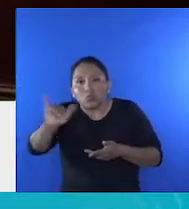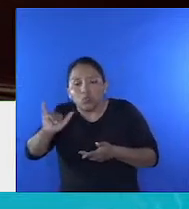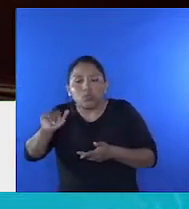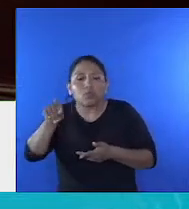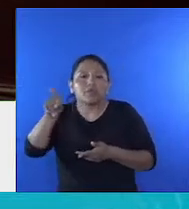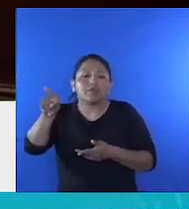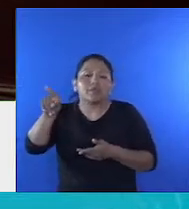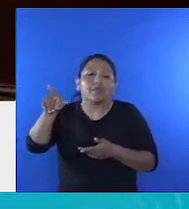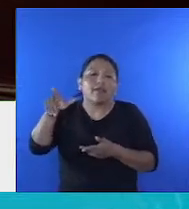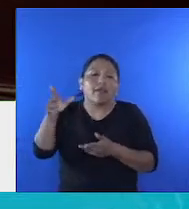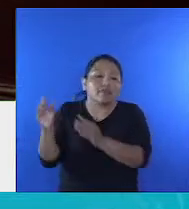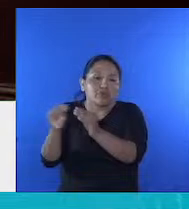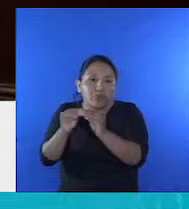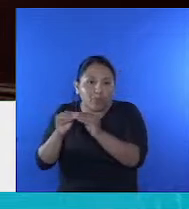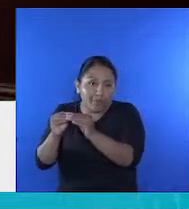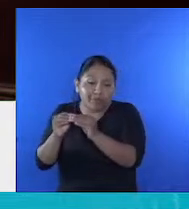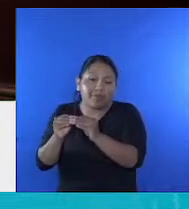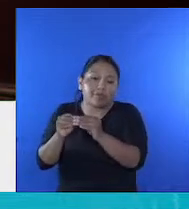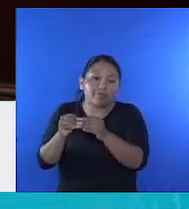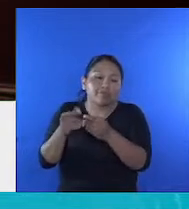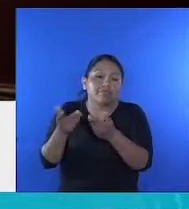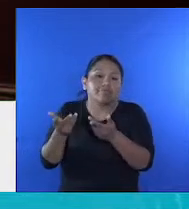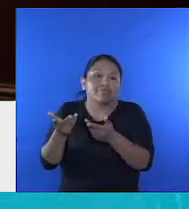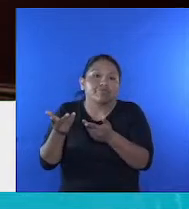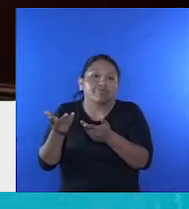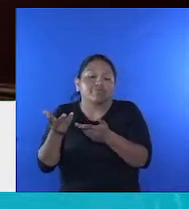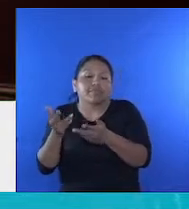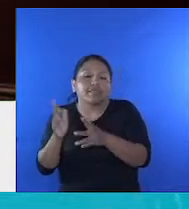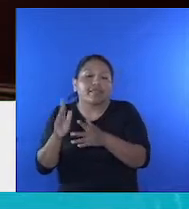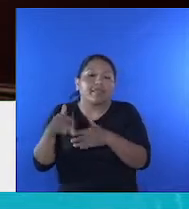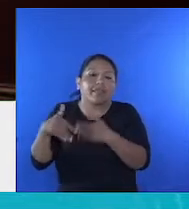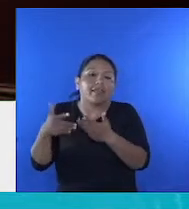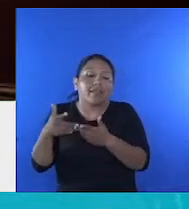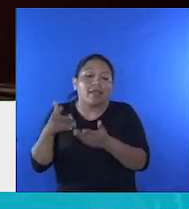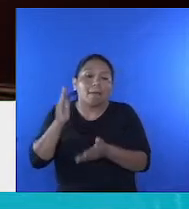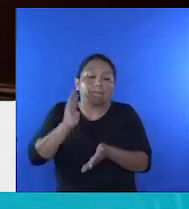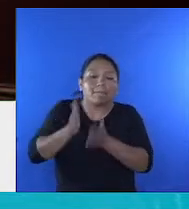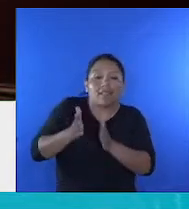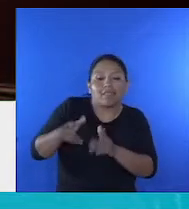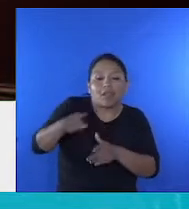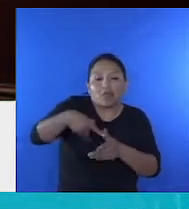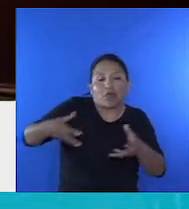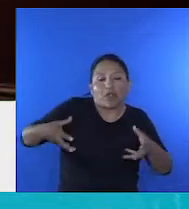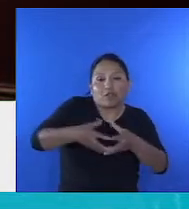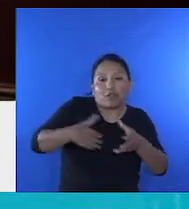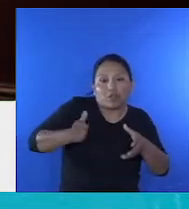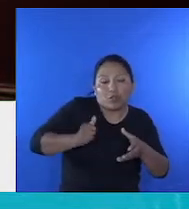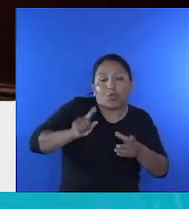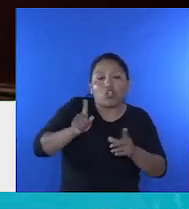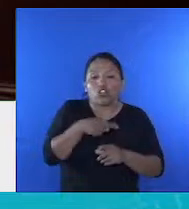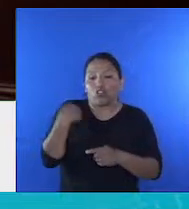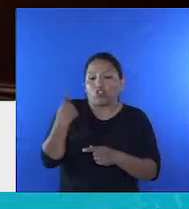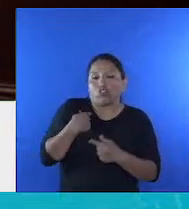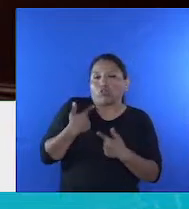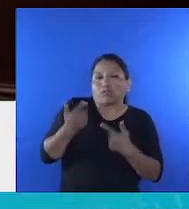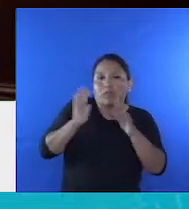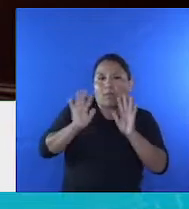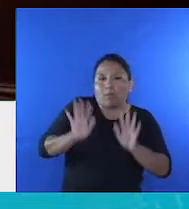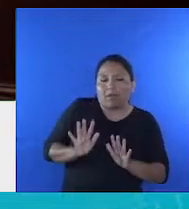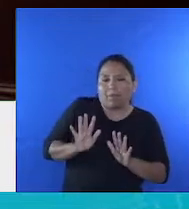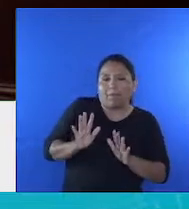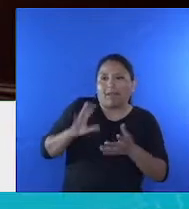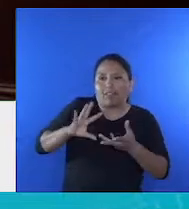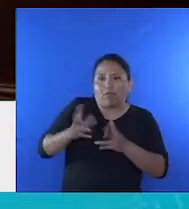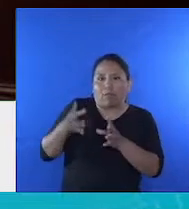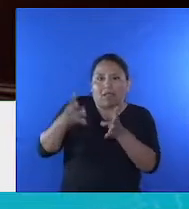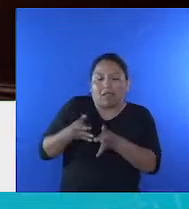sus compañeros, digamos, bajo el eufemismo de maltrato a la tropa, y por otro lado dicen, nosotros no estábamos preparados para este tipo de